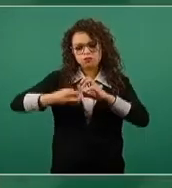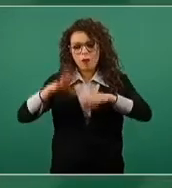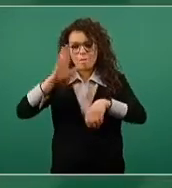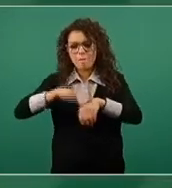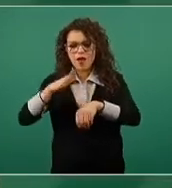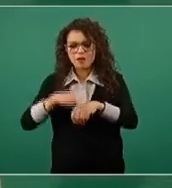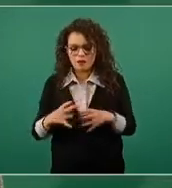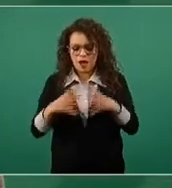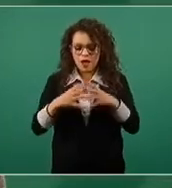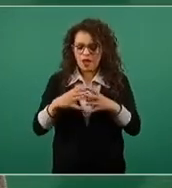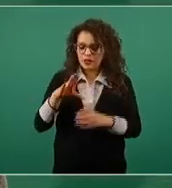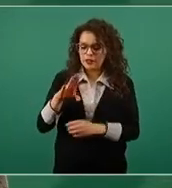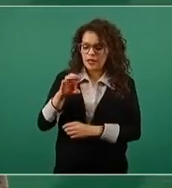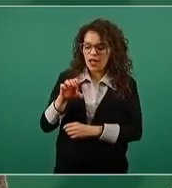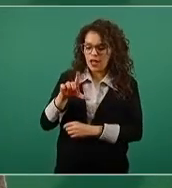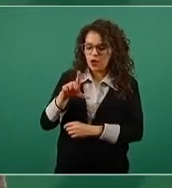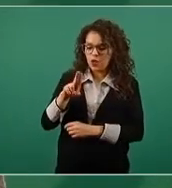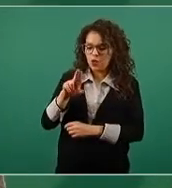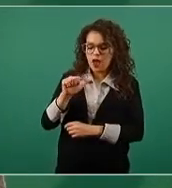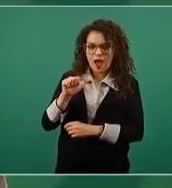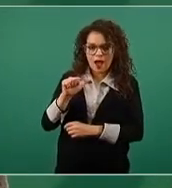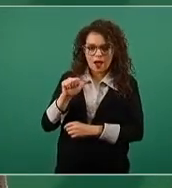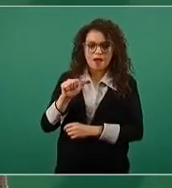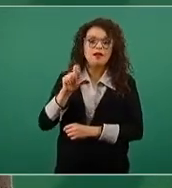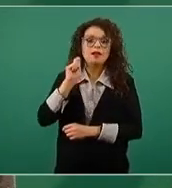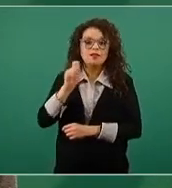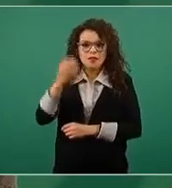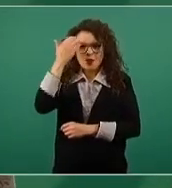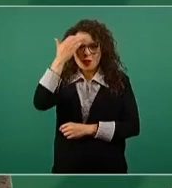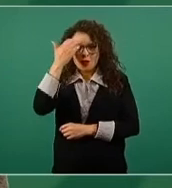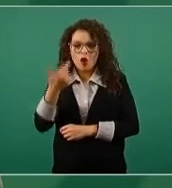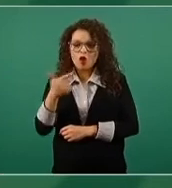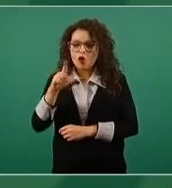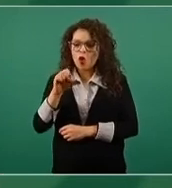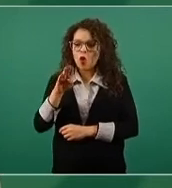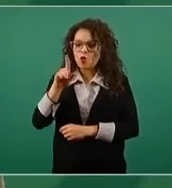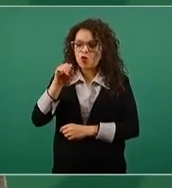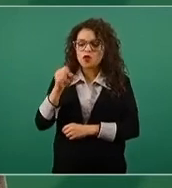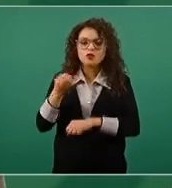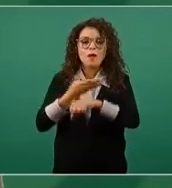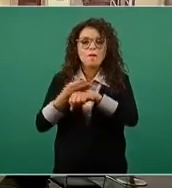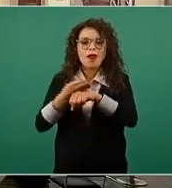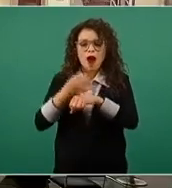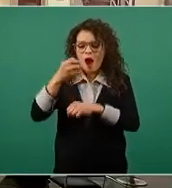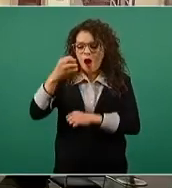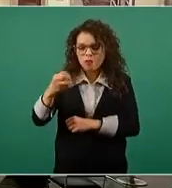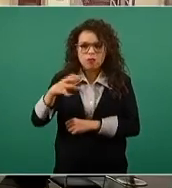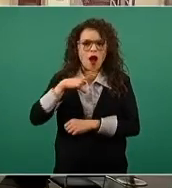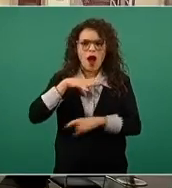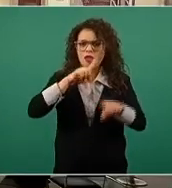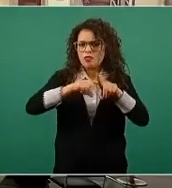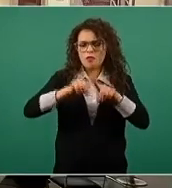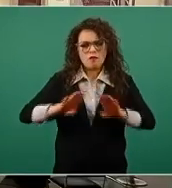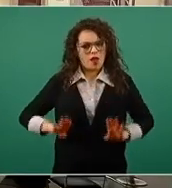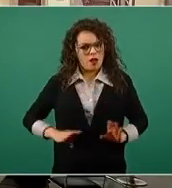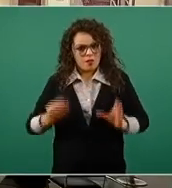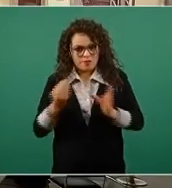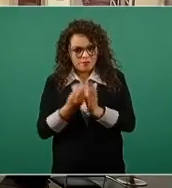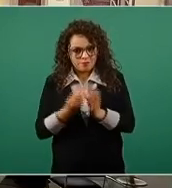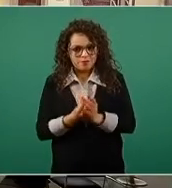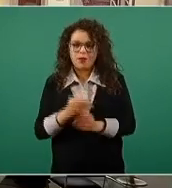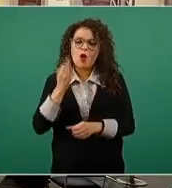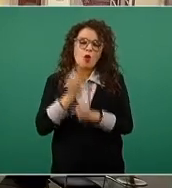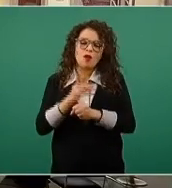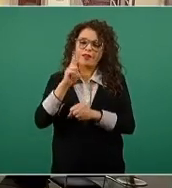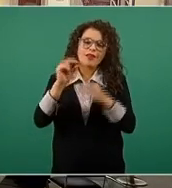que genéricamente conocemos como glóbulos blancos. Hay varios tipos de glóbulos blancos, no entraré en detalle alguno al respecto, pero